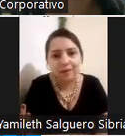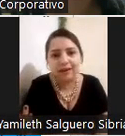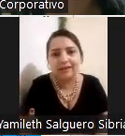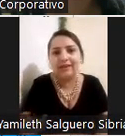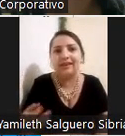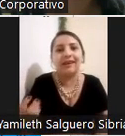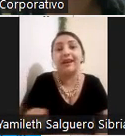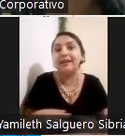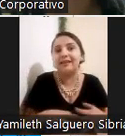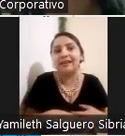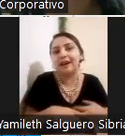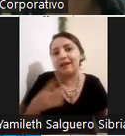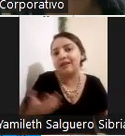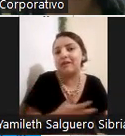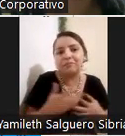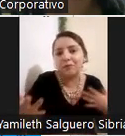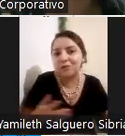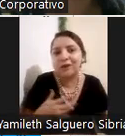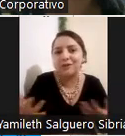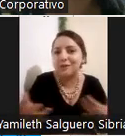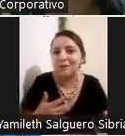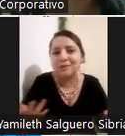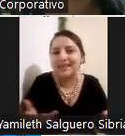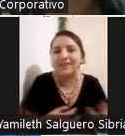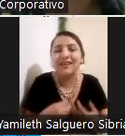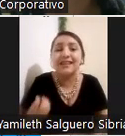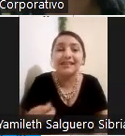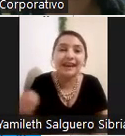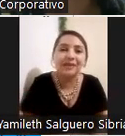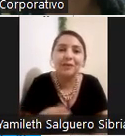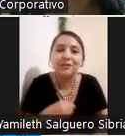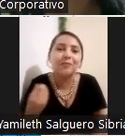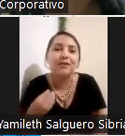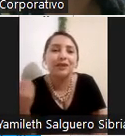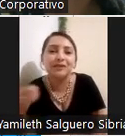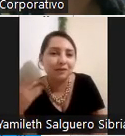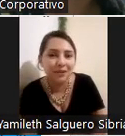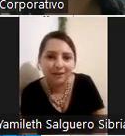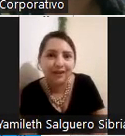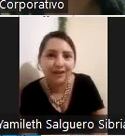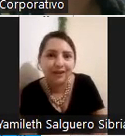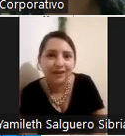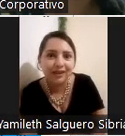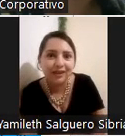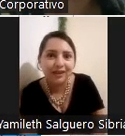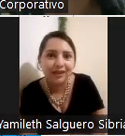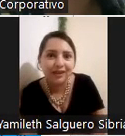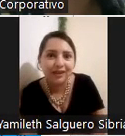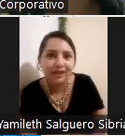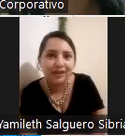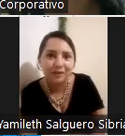tan recurrente que ya la gente anda mucho en los los centros comerciales O sea ya está todo eso como evitándose el miedo